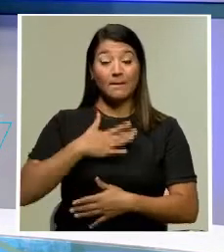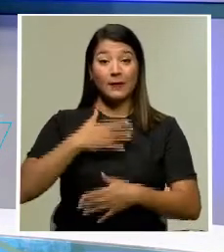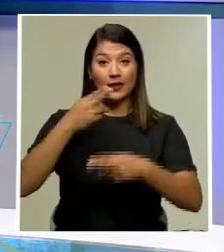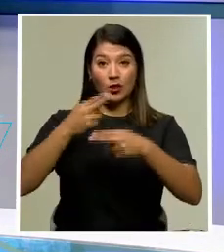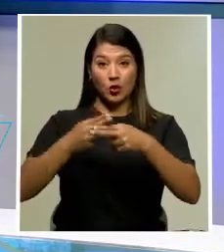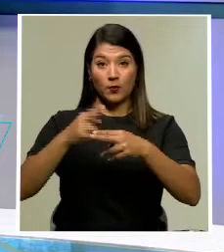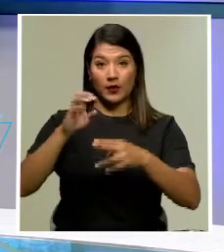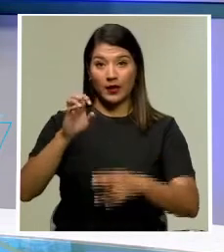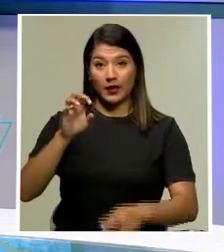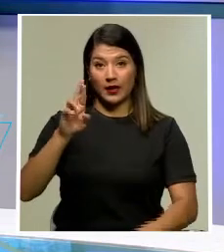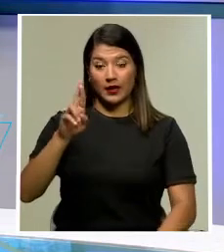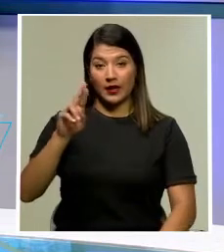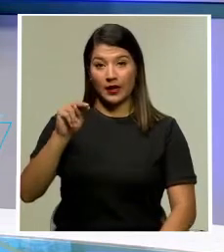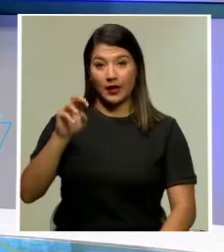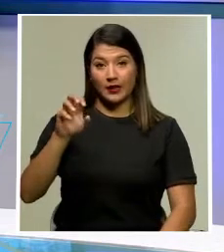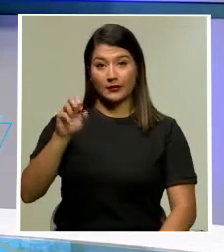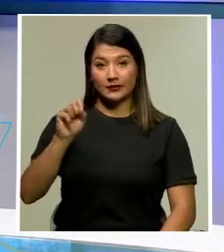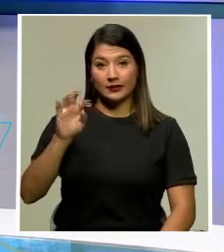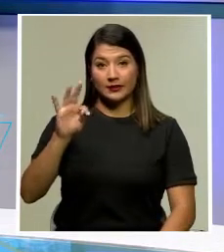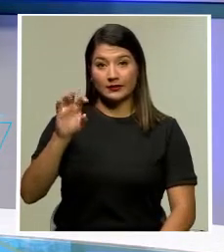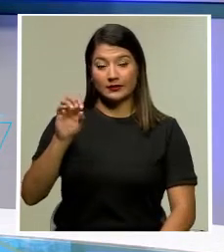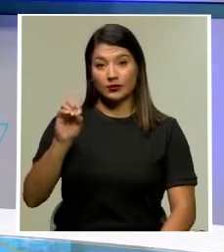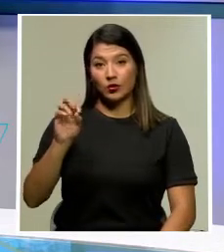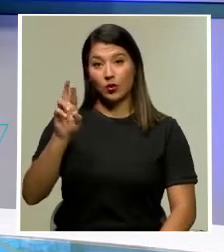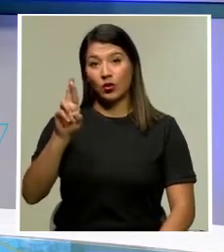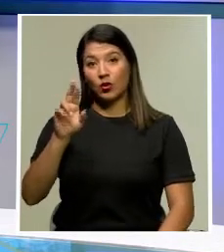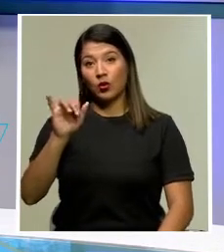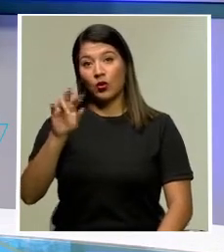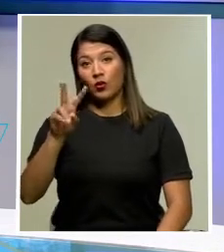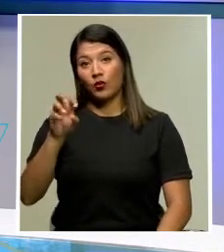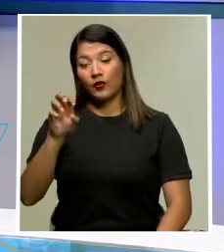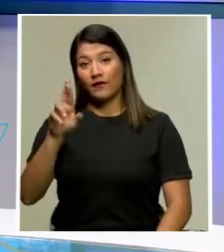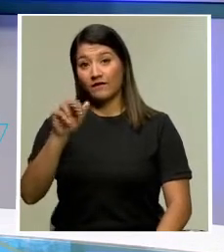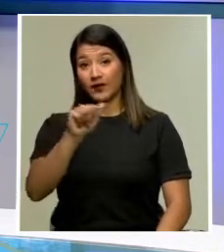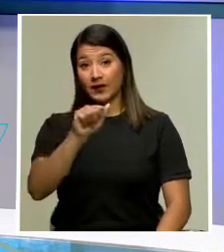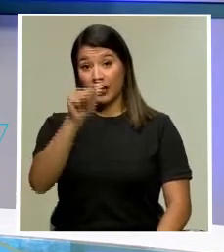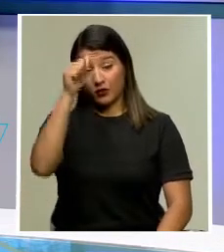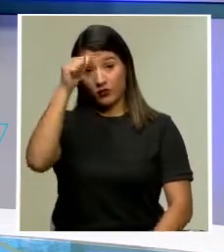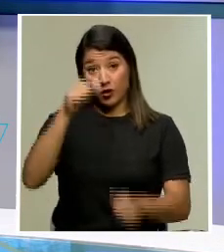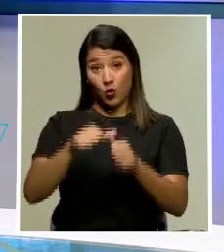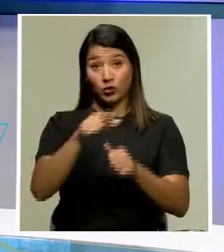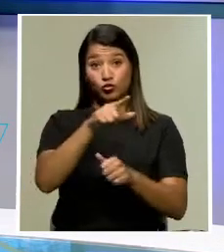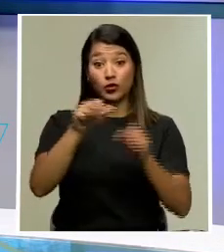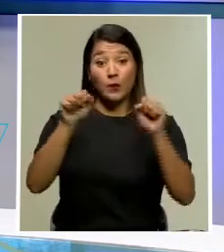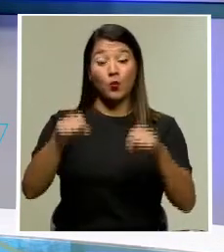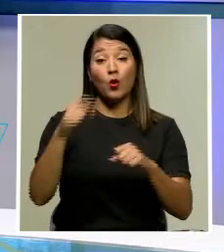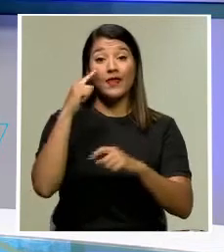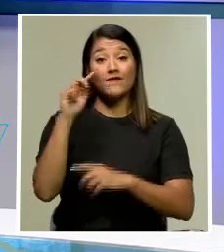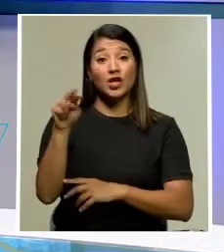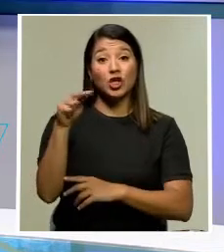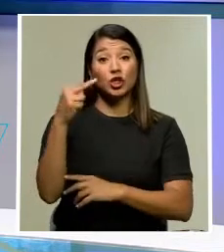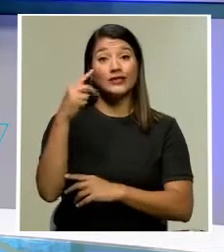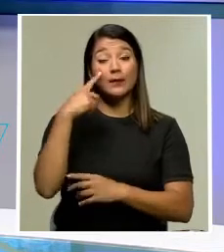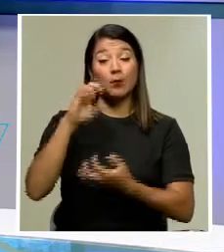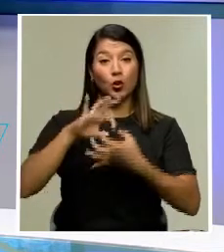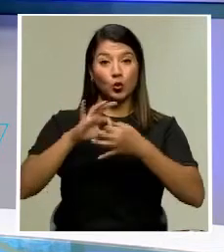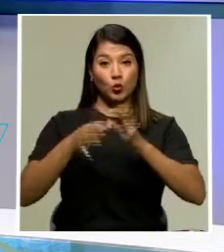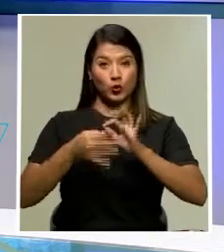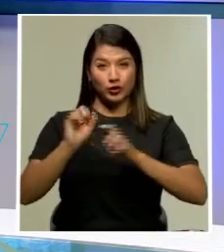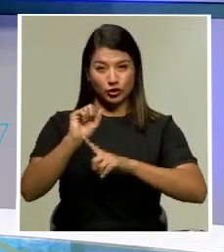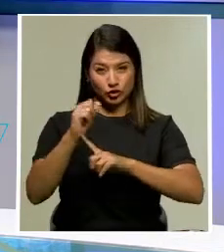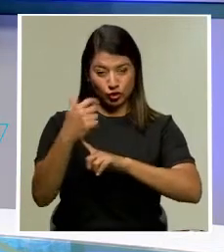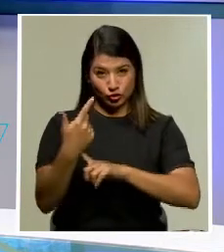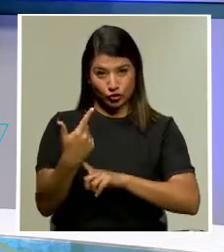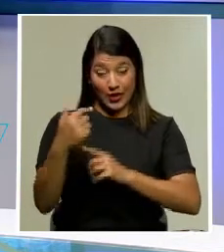Soy Ernesto Rivera. Recuerden que también pueden seguir estas noticias a través de nuestras redes sociales, en